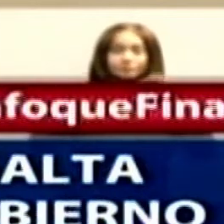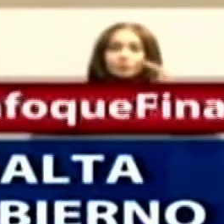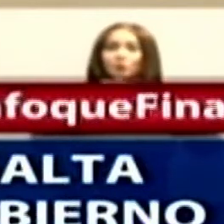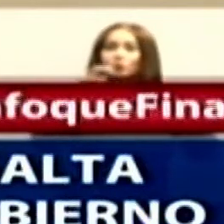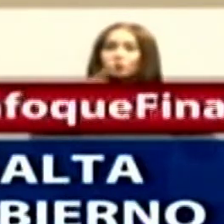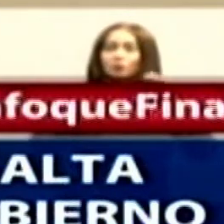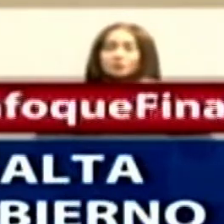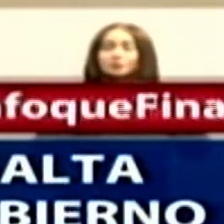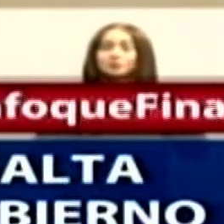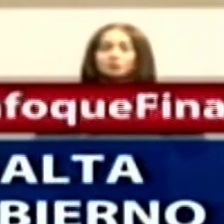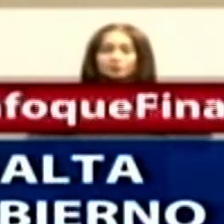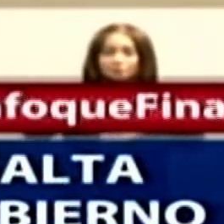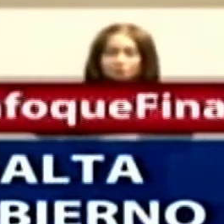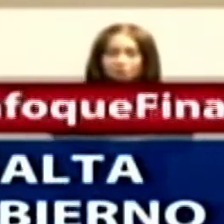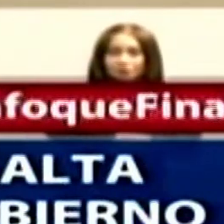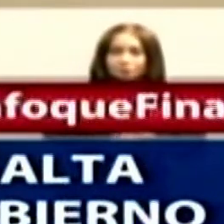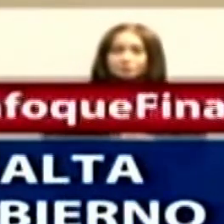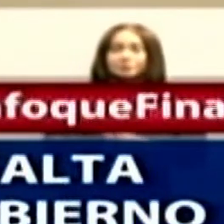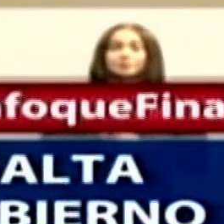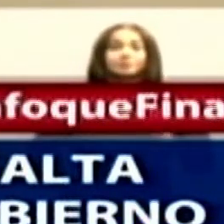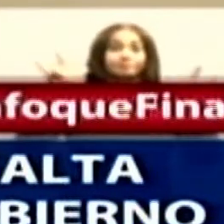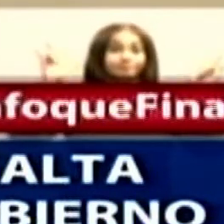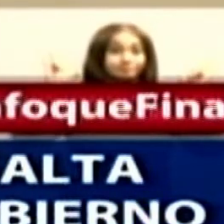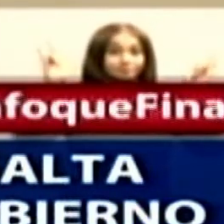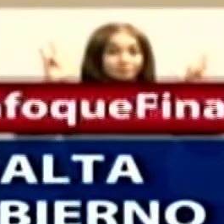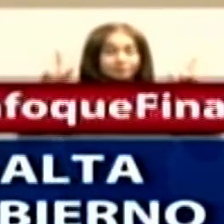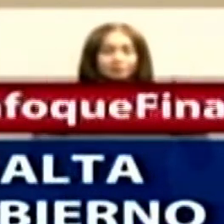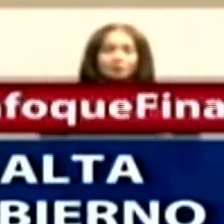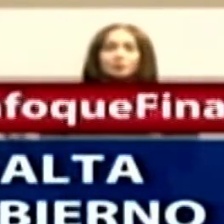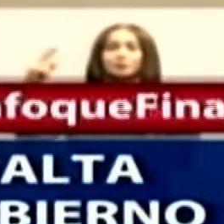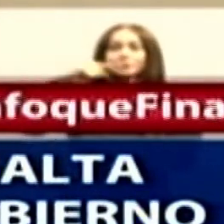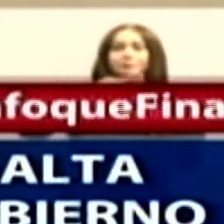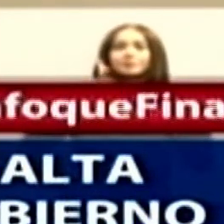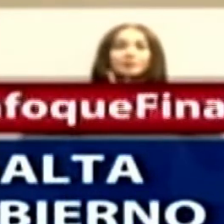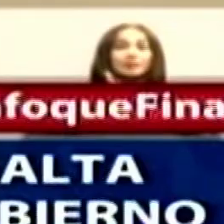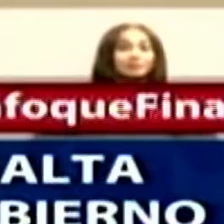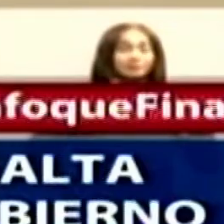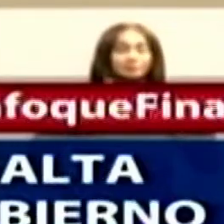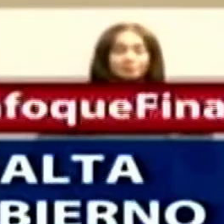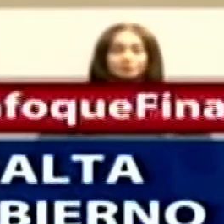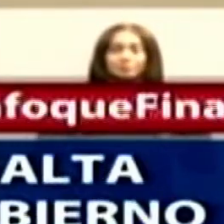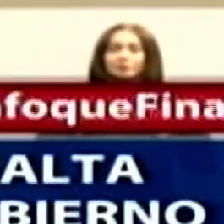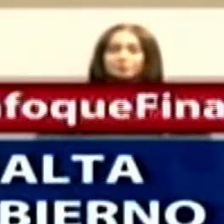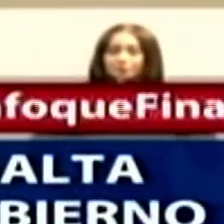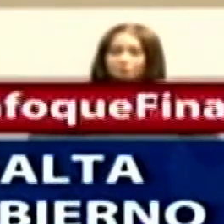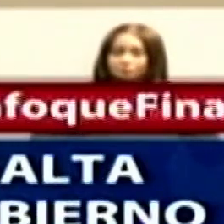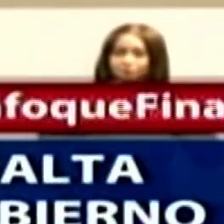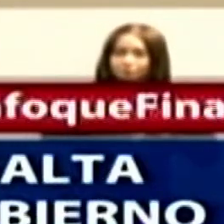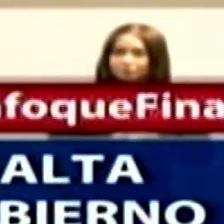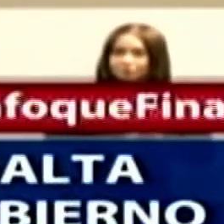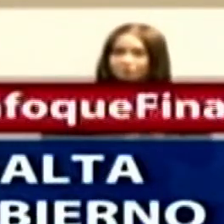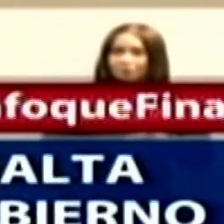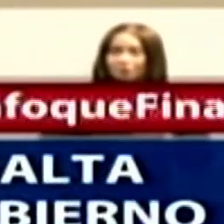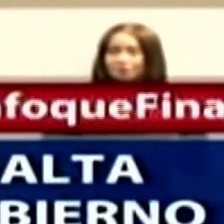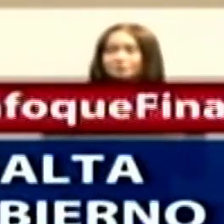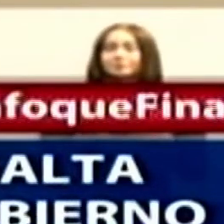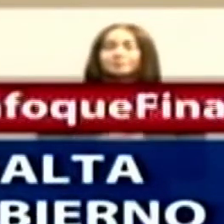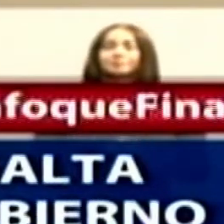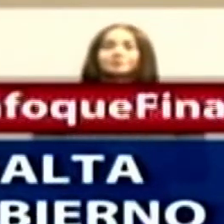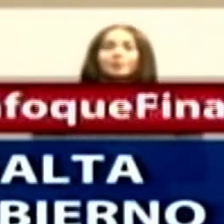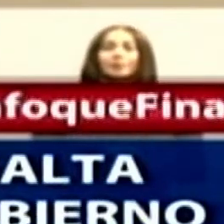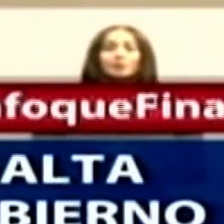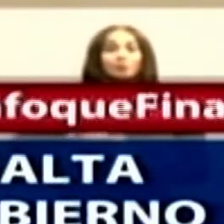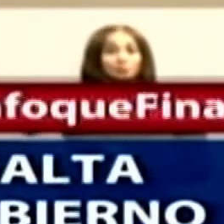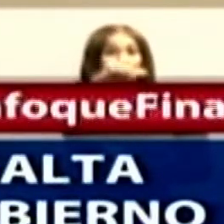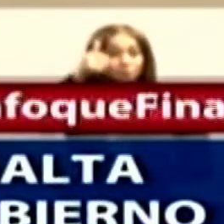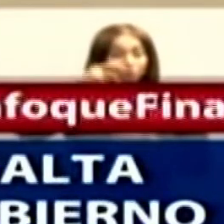Santiago a Puerto Plata. También convertir el puerto de Manzanillo en un gran centro de operaciones logísticas y de generación de energía para